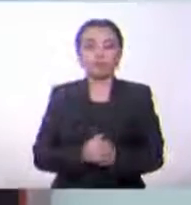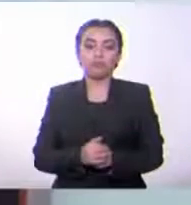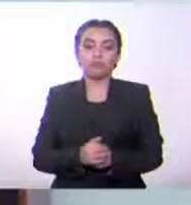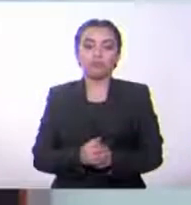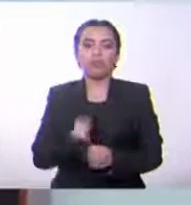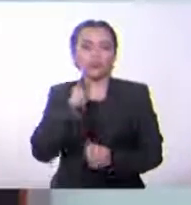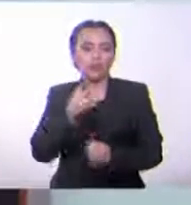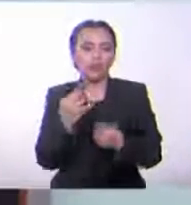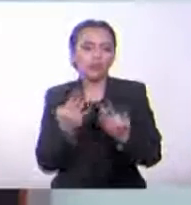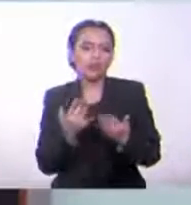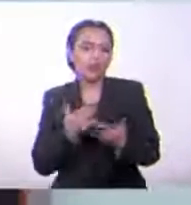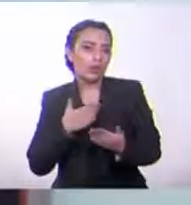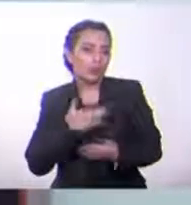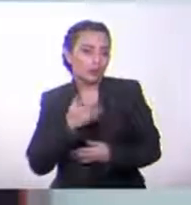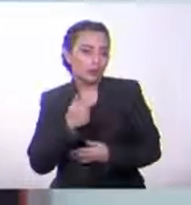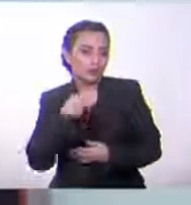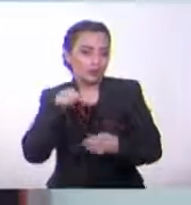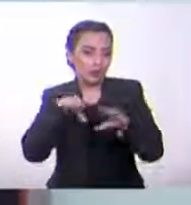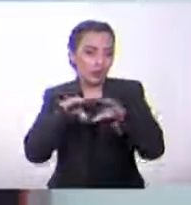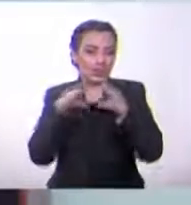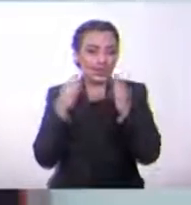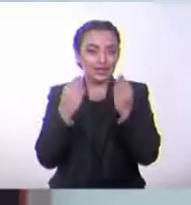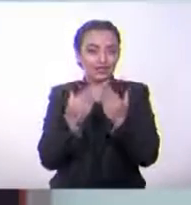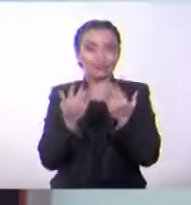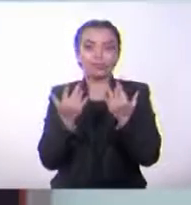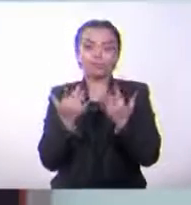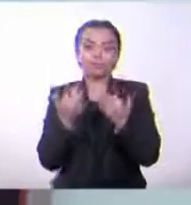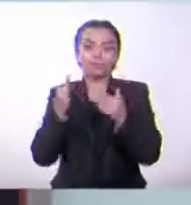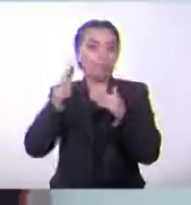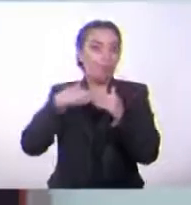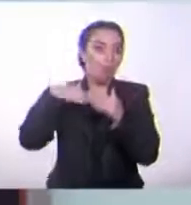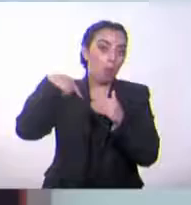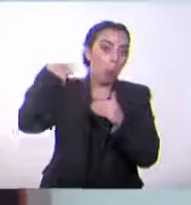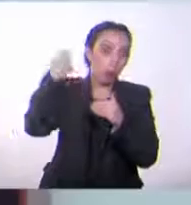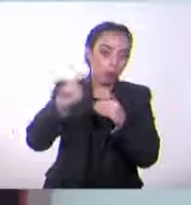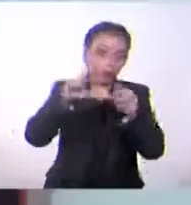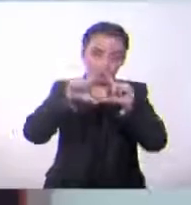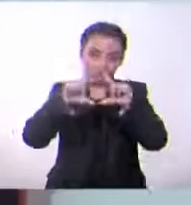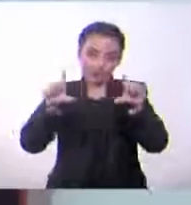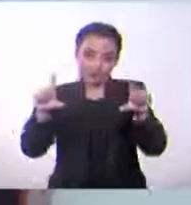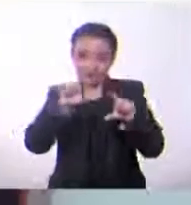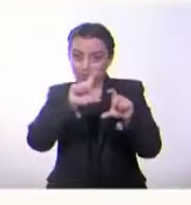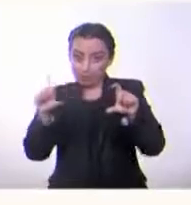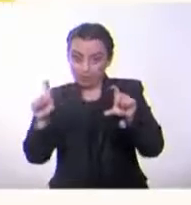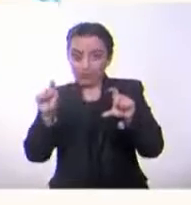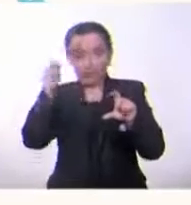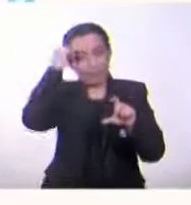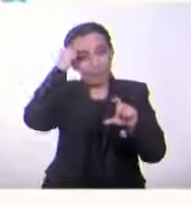gustado la clase y los espero la próxima semana para seguir aprendiendo en casa.